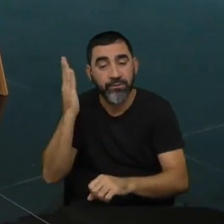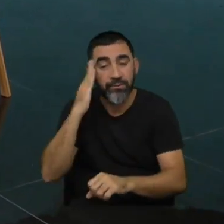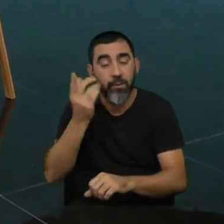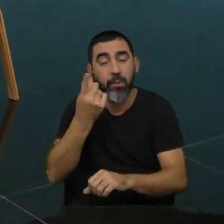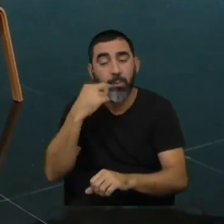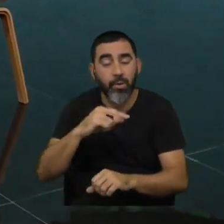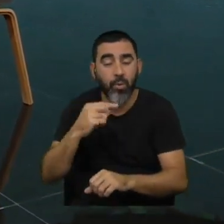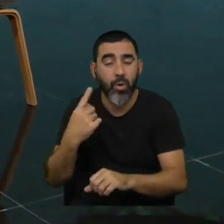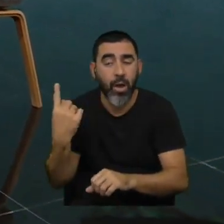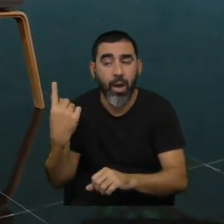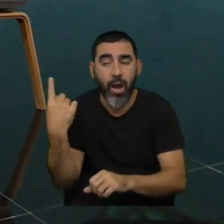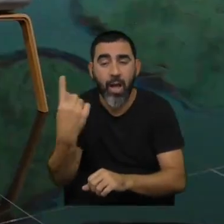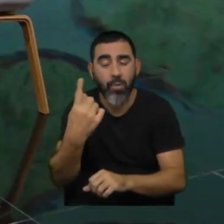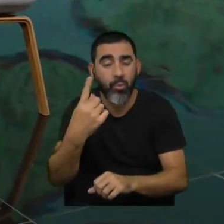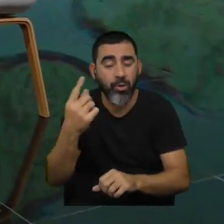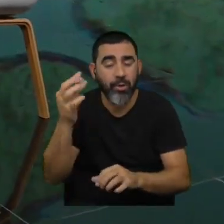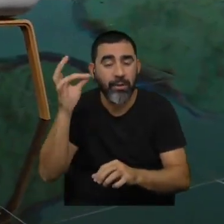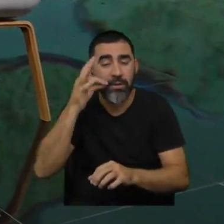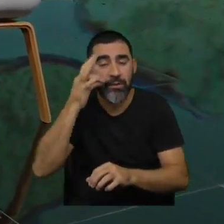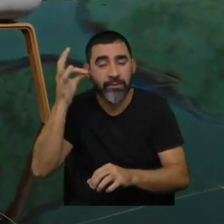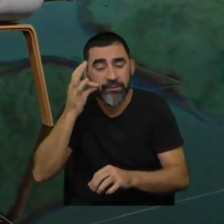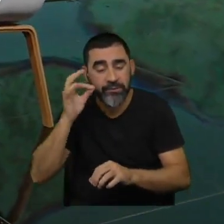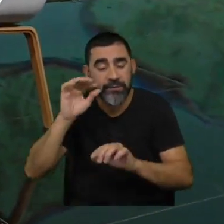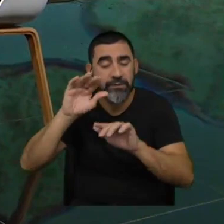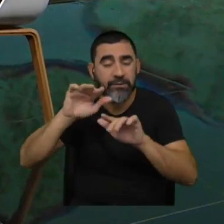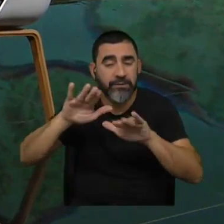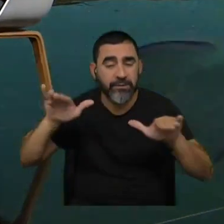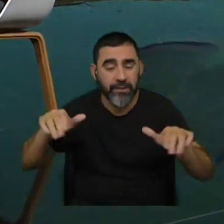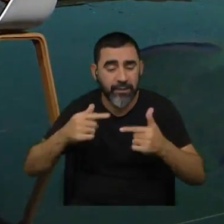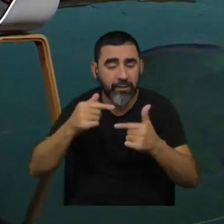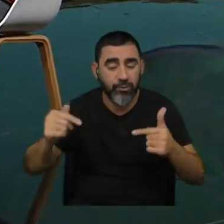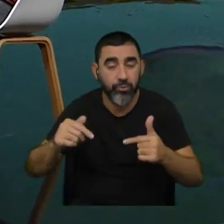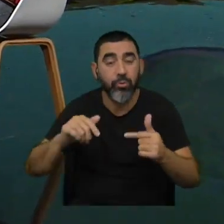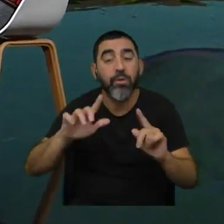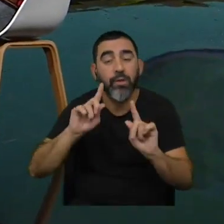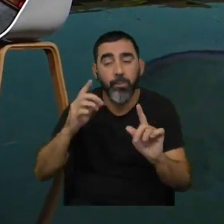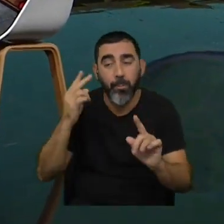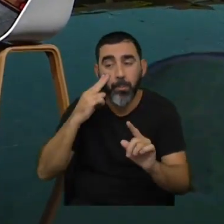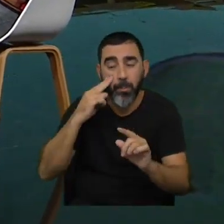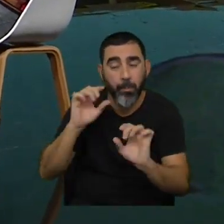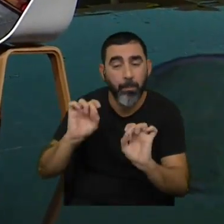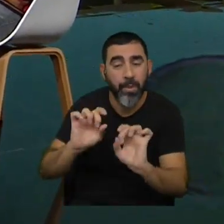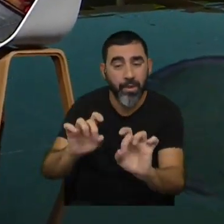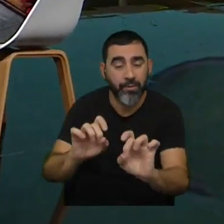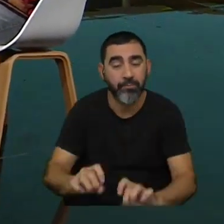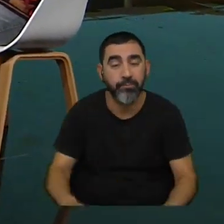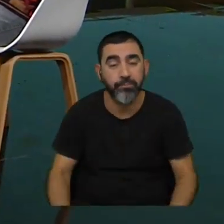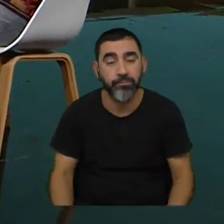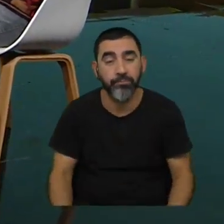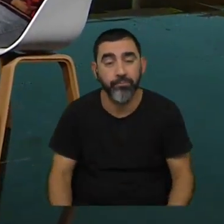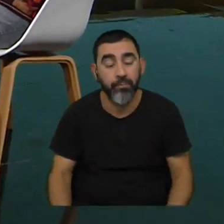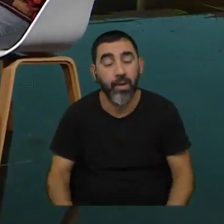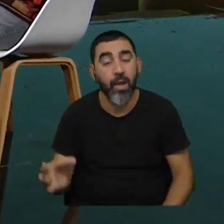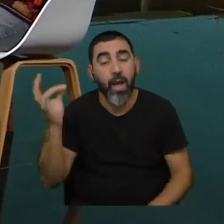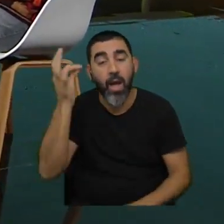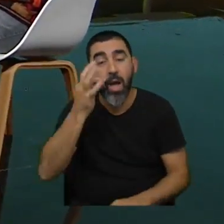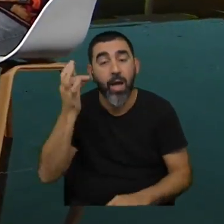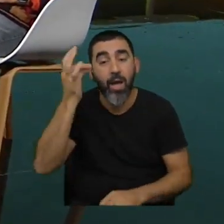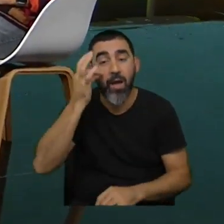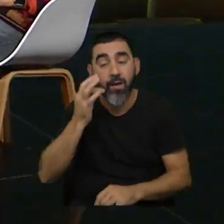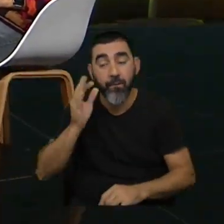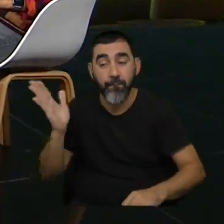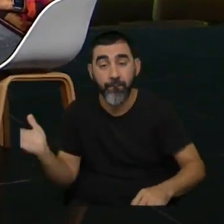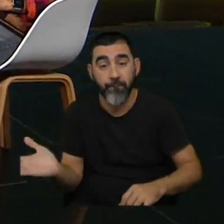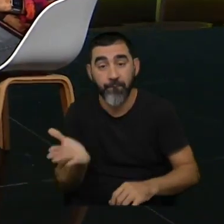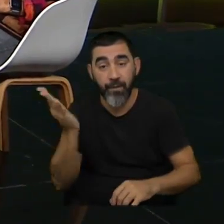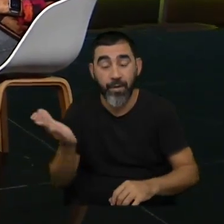todas las poblaciones de insectos y otros polinizadores que están en el ambiente también están siendo afectados. Claro, eso te iba a decir, las abejas que son productoras,